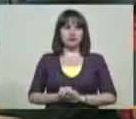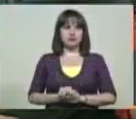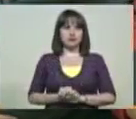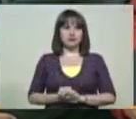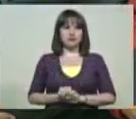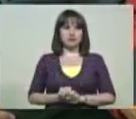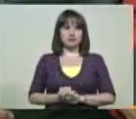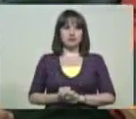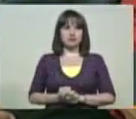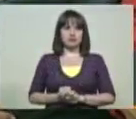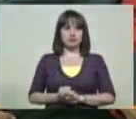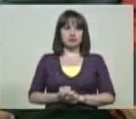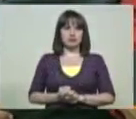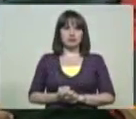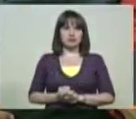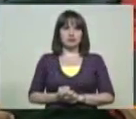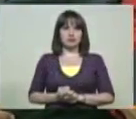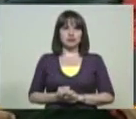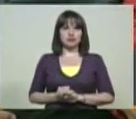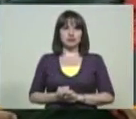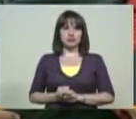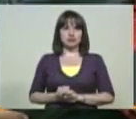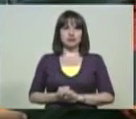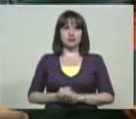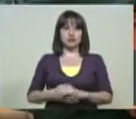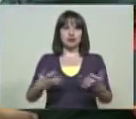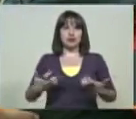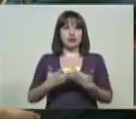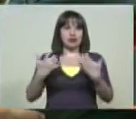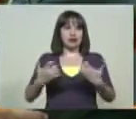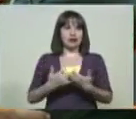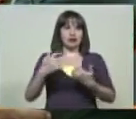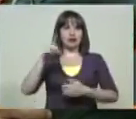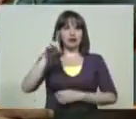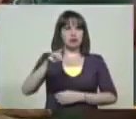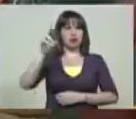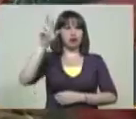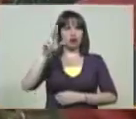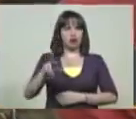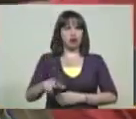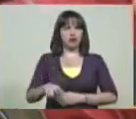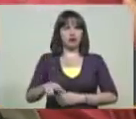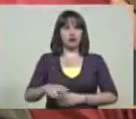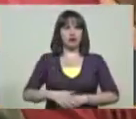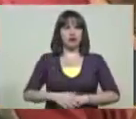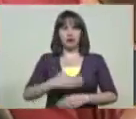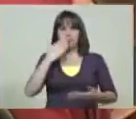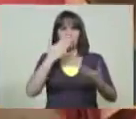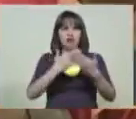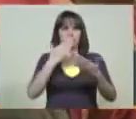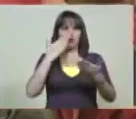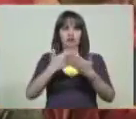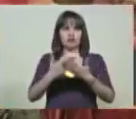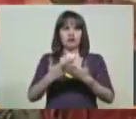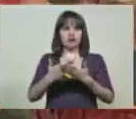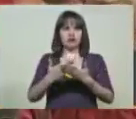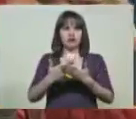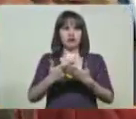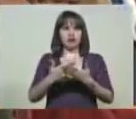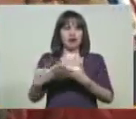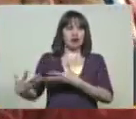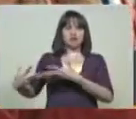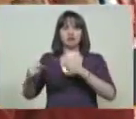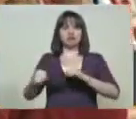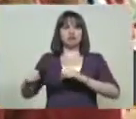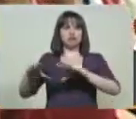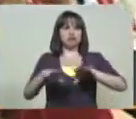uno en la batalla candente de día a día enfrentando las agresiones del imperialismo que no